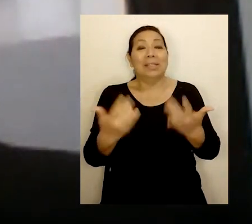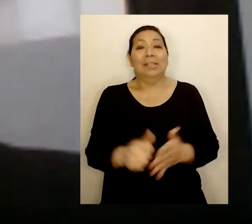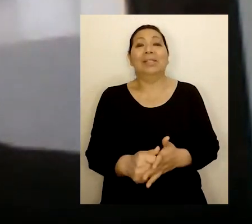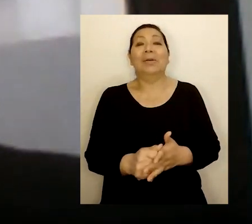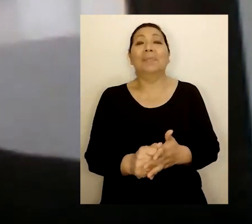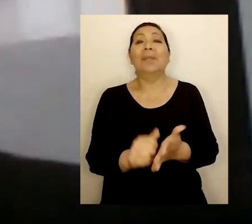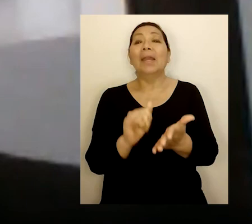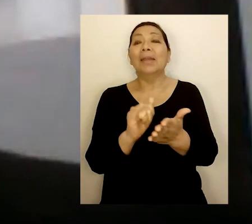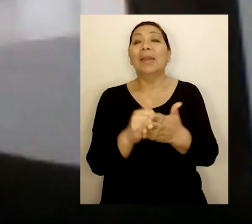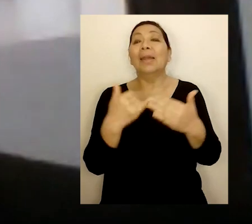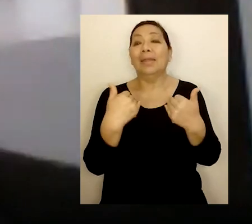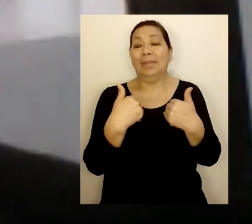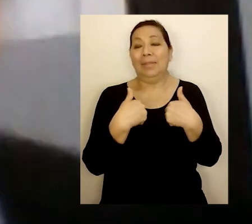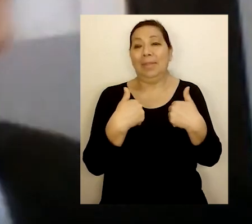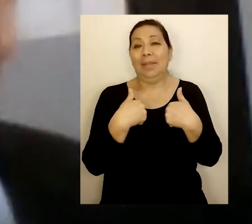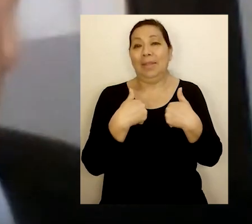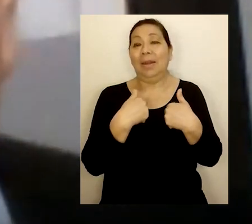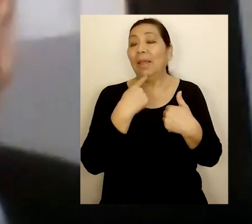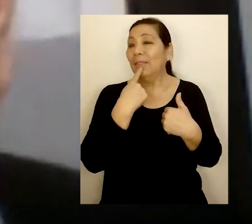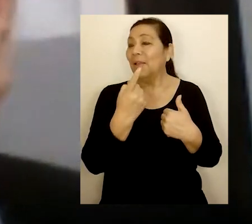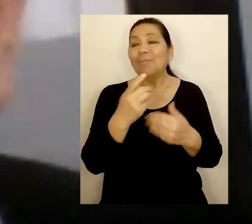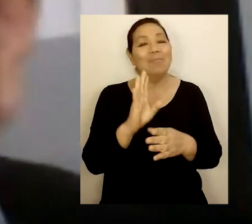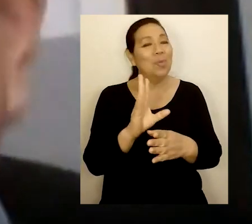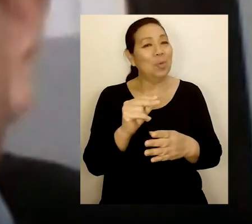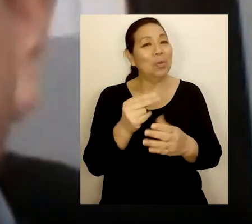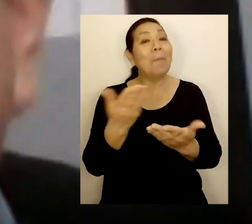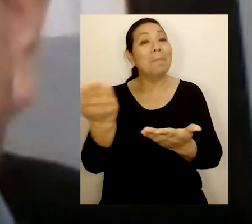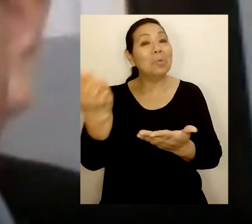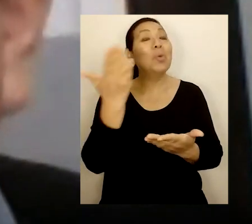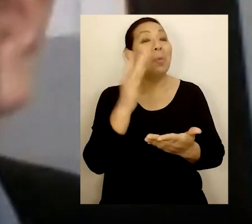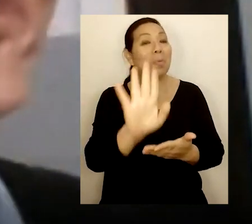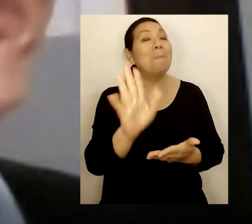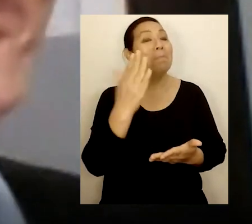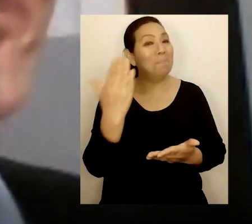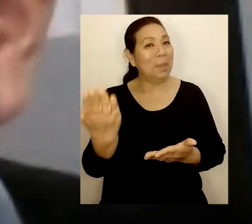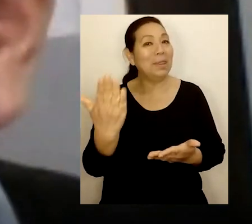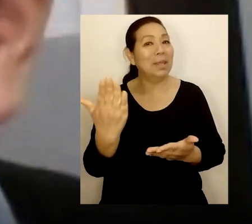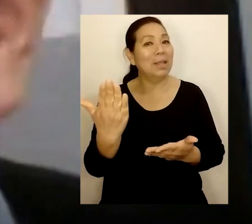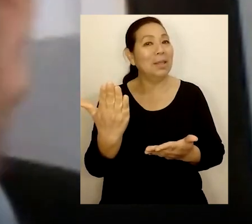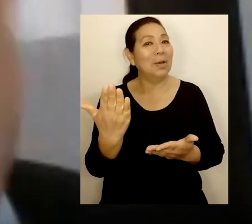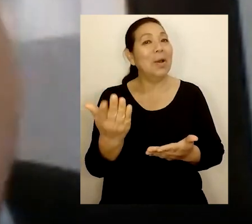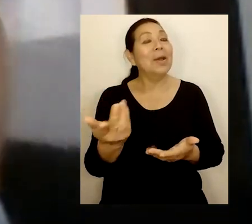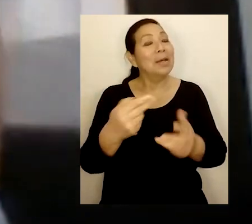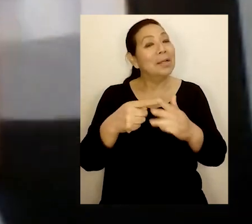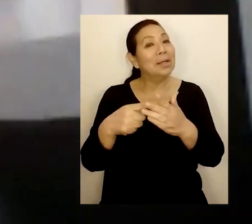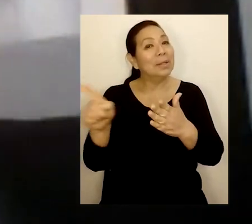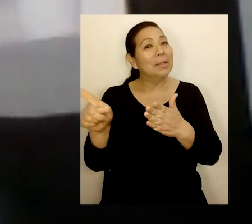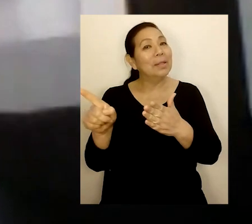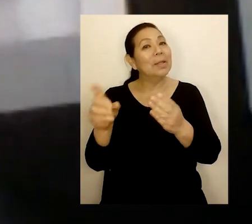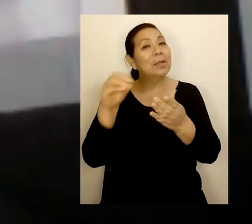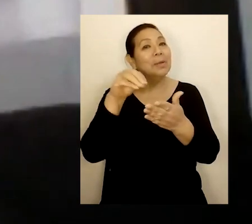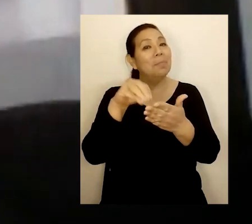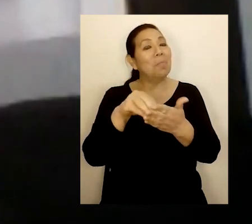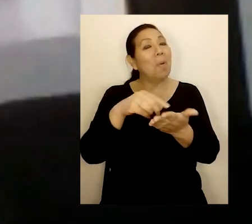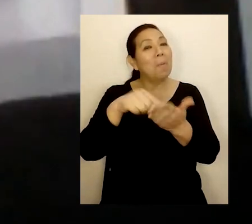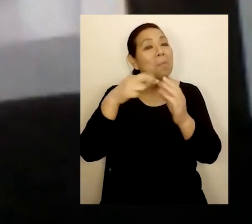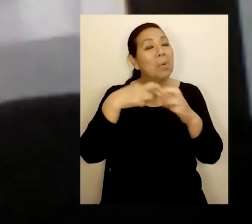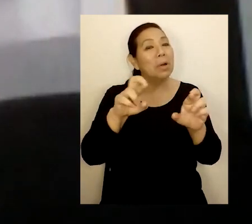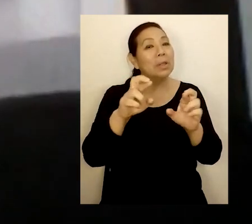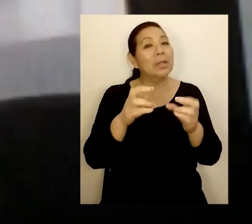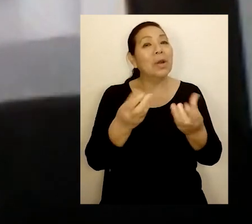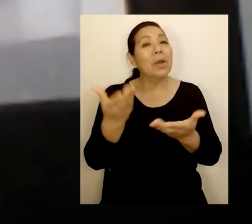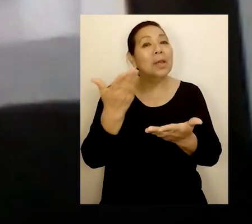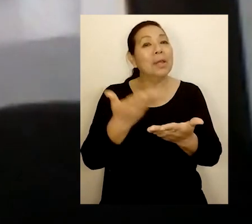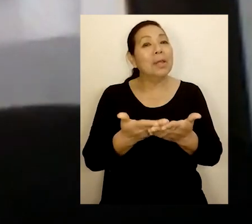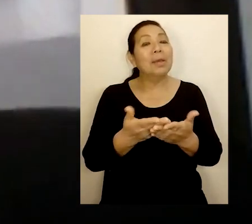circunstancias, consideramos que debería ser declarado fundado nuestro recurso y a la vez se le requiere a la sala que se emita un pronunciamiento tomando